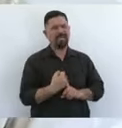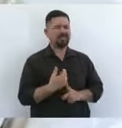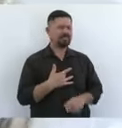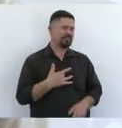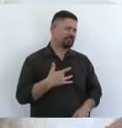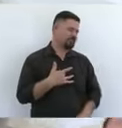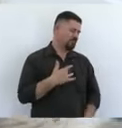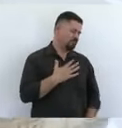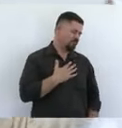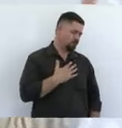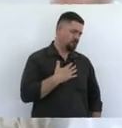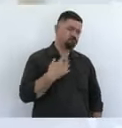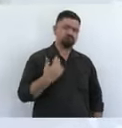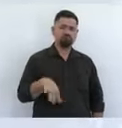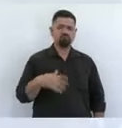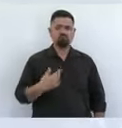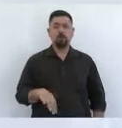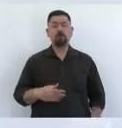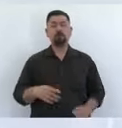ya